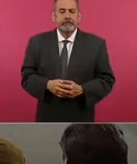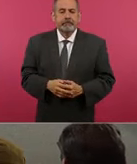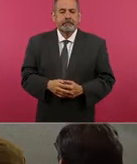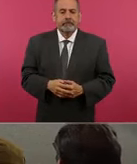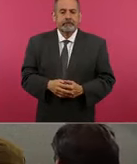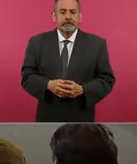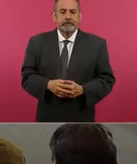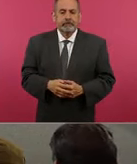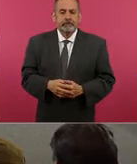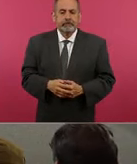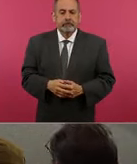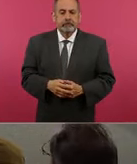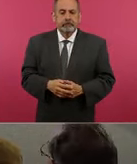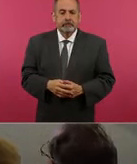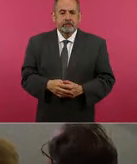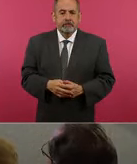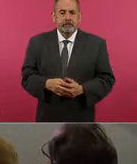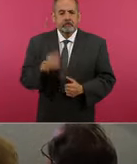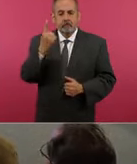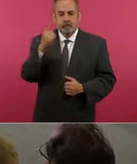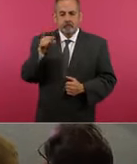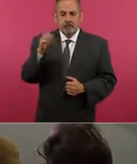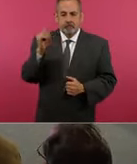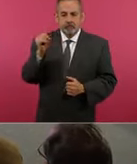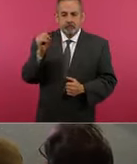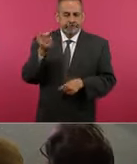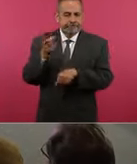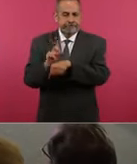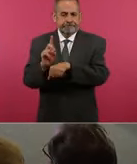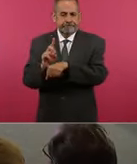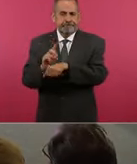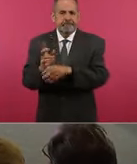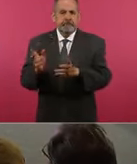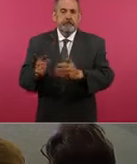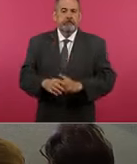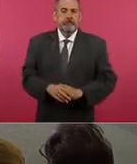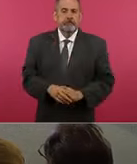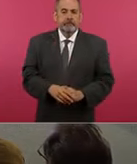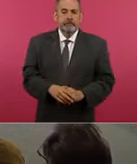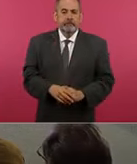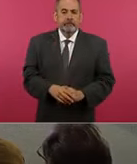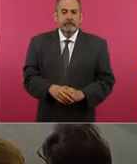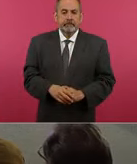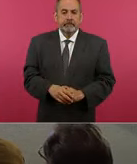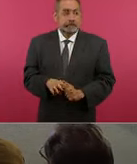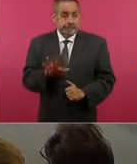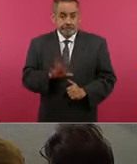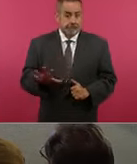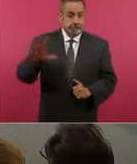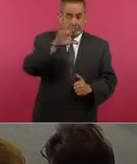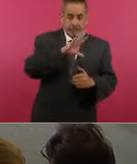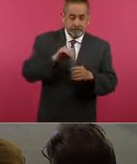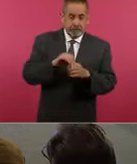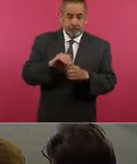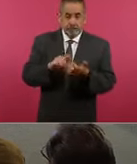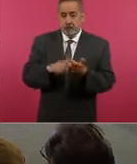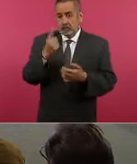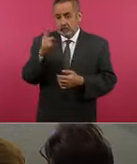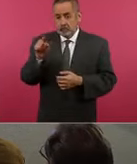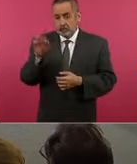Uno nueve diario. para toda la población?